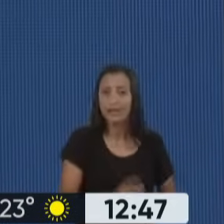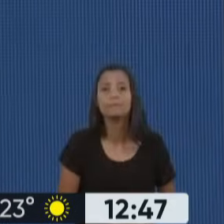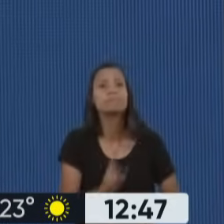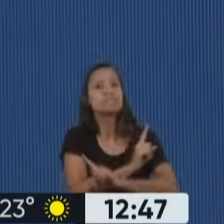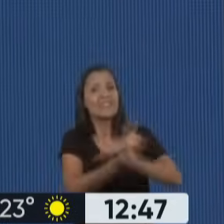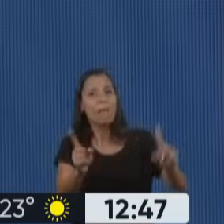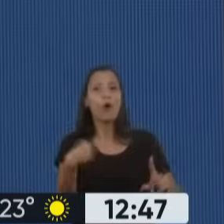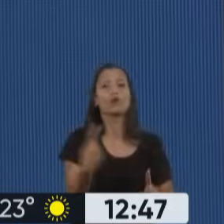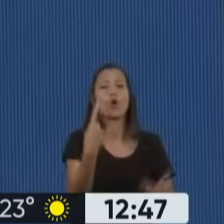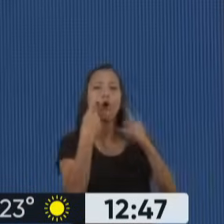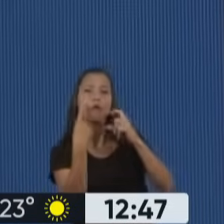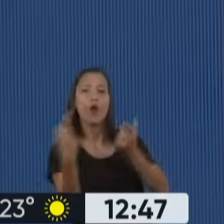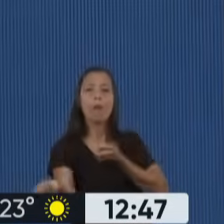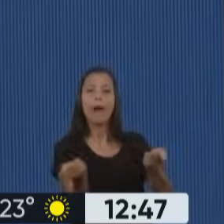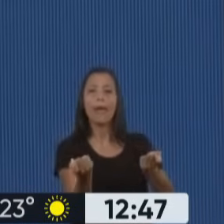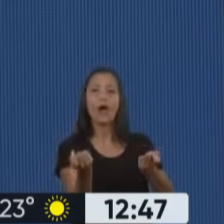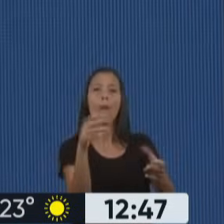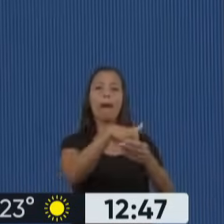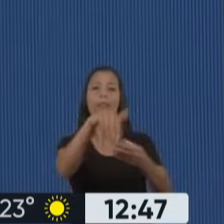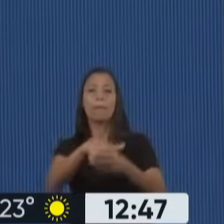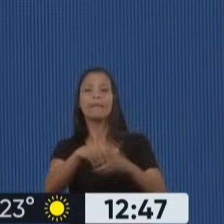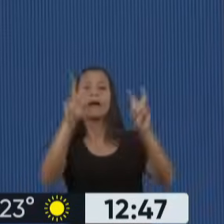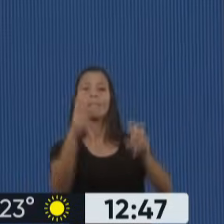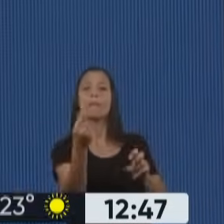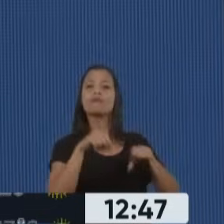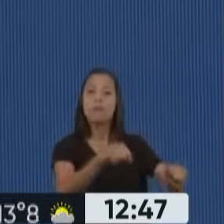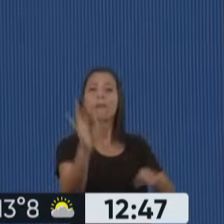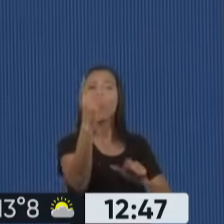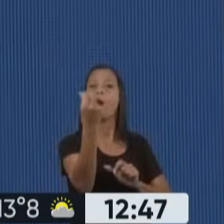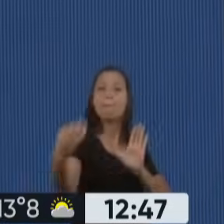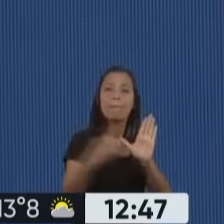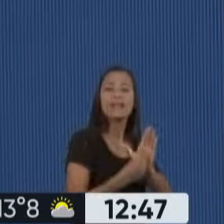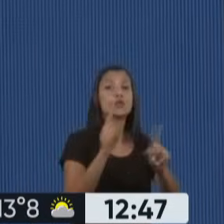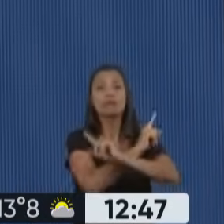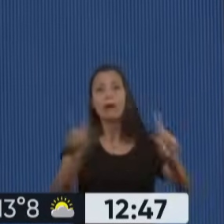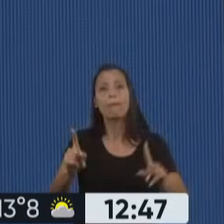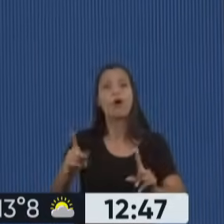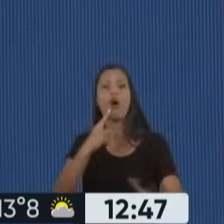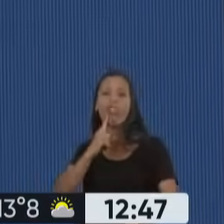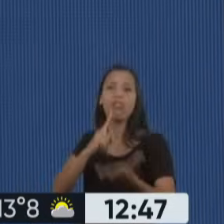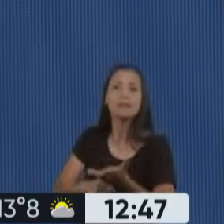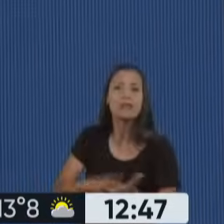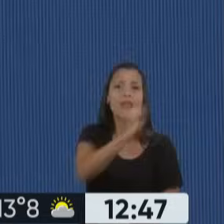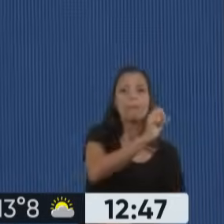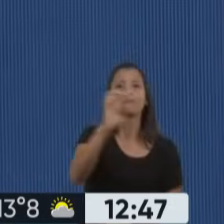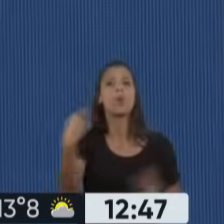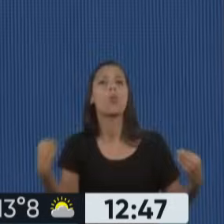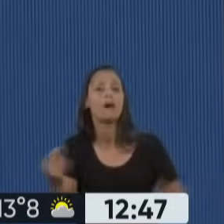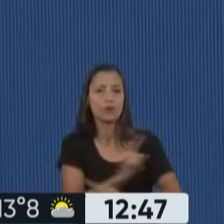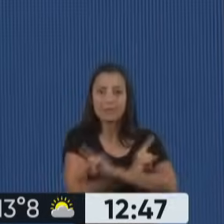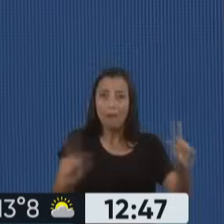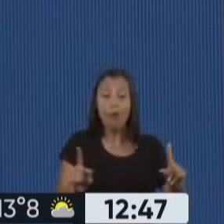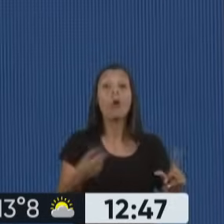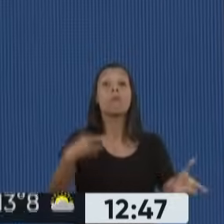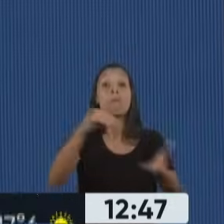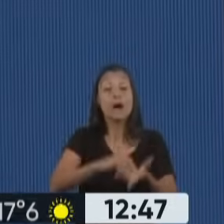tampoco hubo controles de precios, tampoco se fijó el tipo de cambio, y a pesar de eso, la